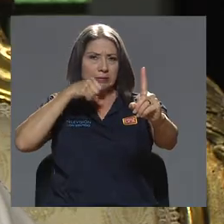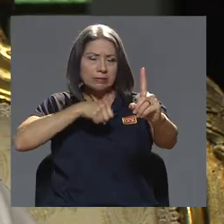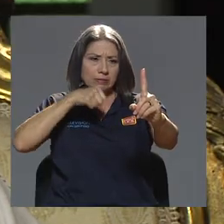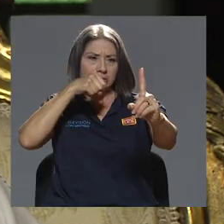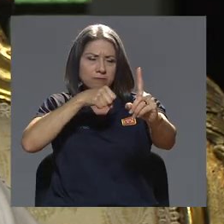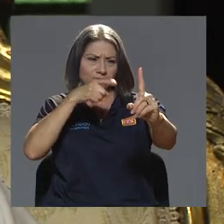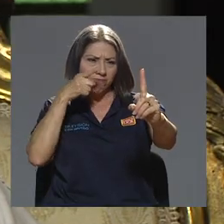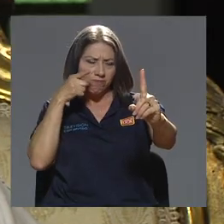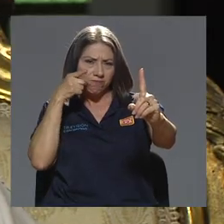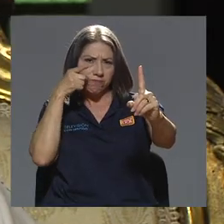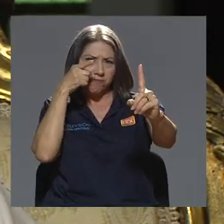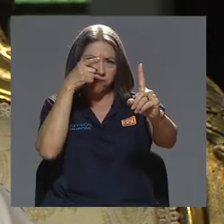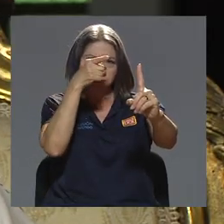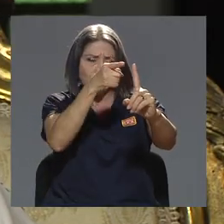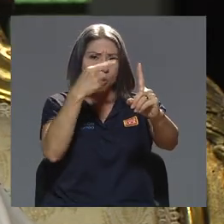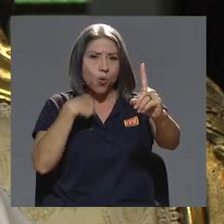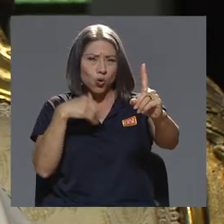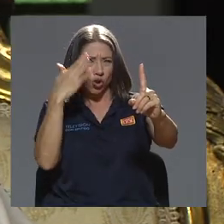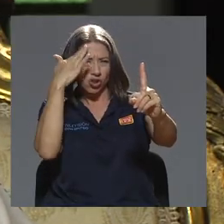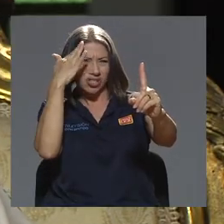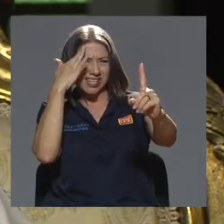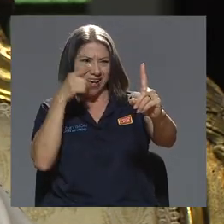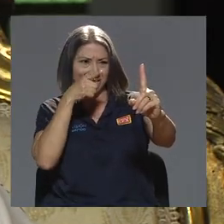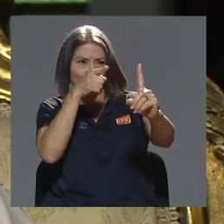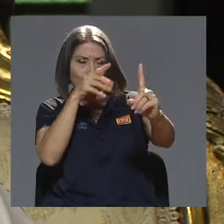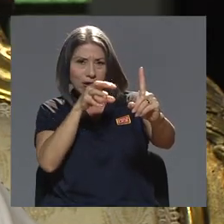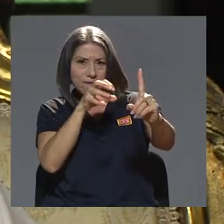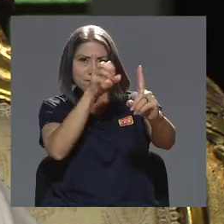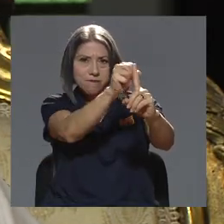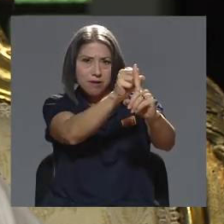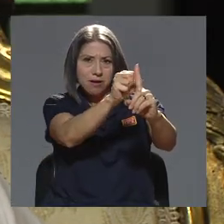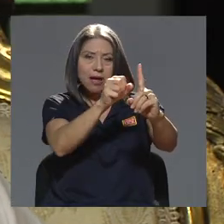cuando uno sabe que por lo que uno va, vale la pena,